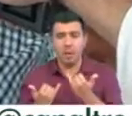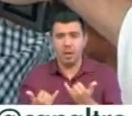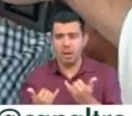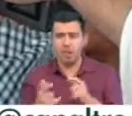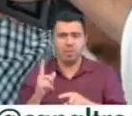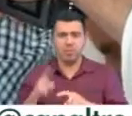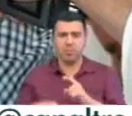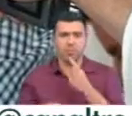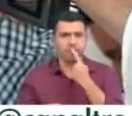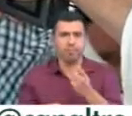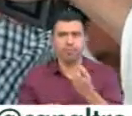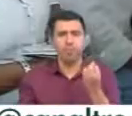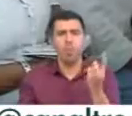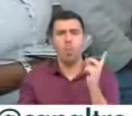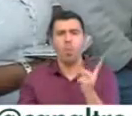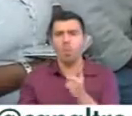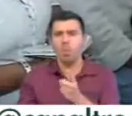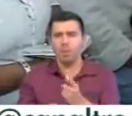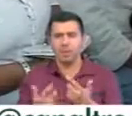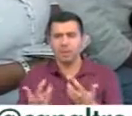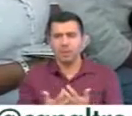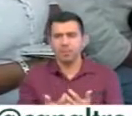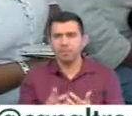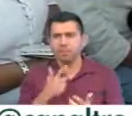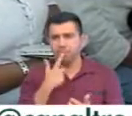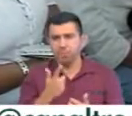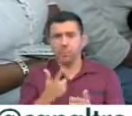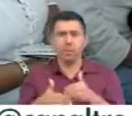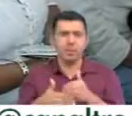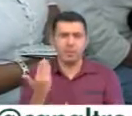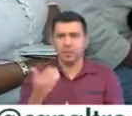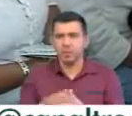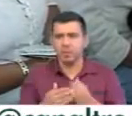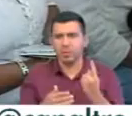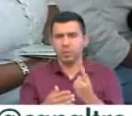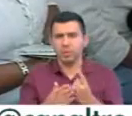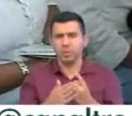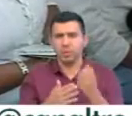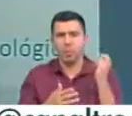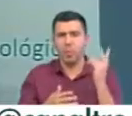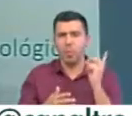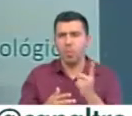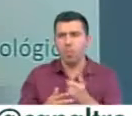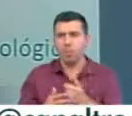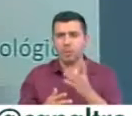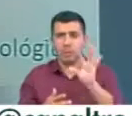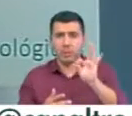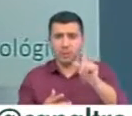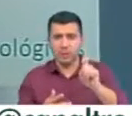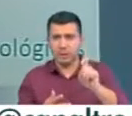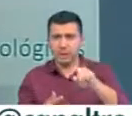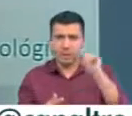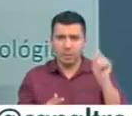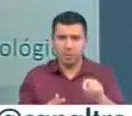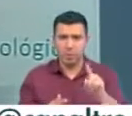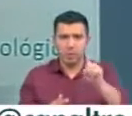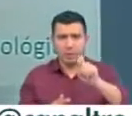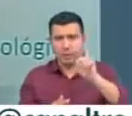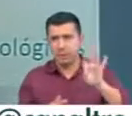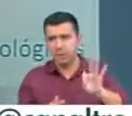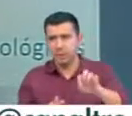cifras en este momento, si vamos a hacer una introducción, vamos a hablar de cifras de un 56%, de un